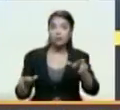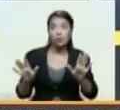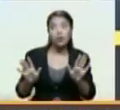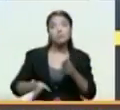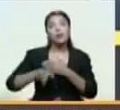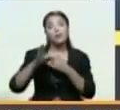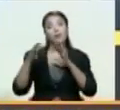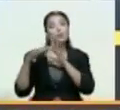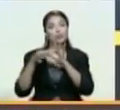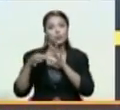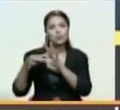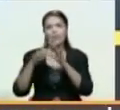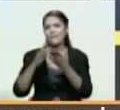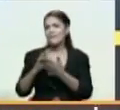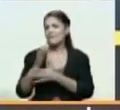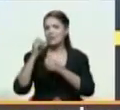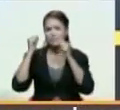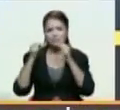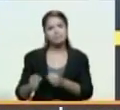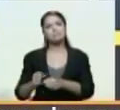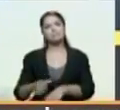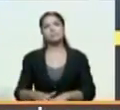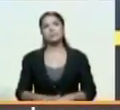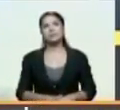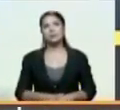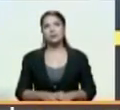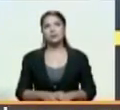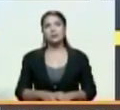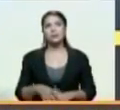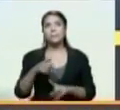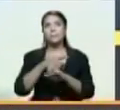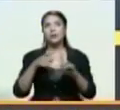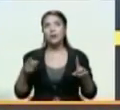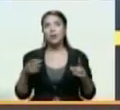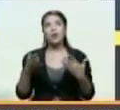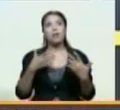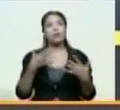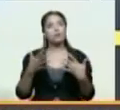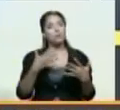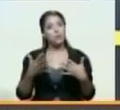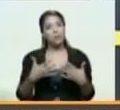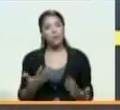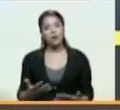mantenerse unida y firme y mediante la diplomacia.